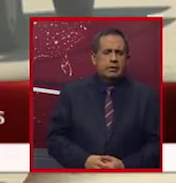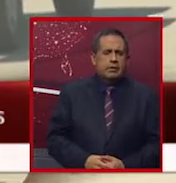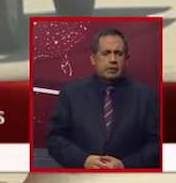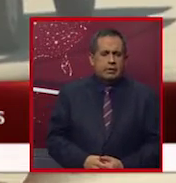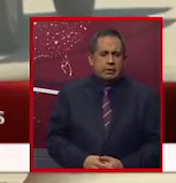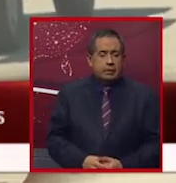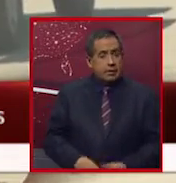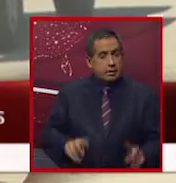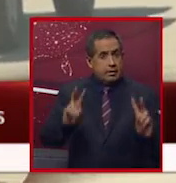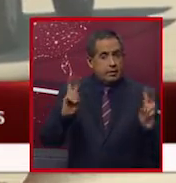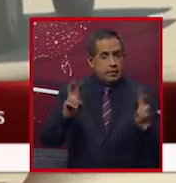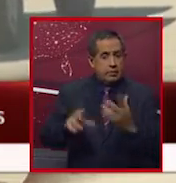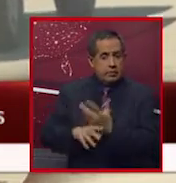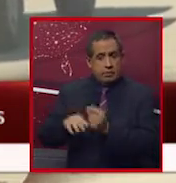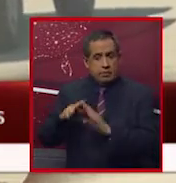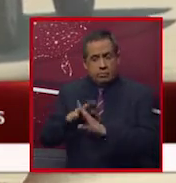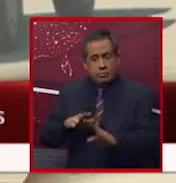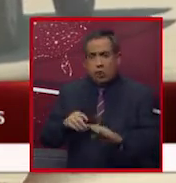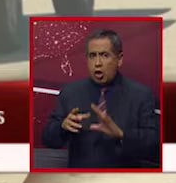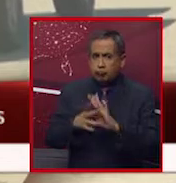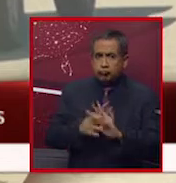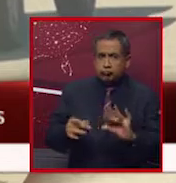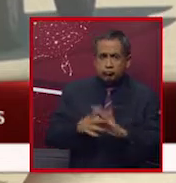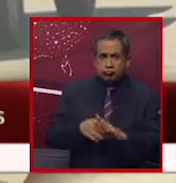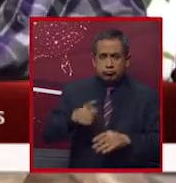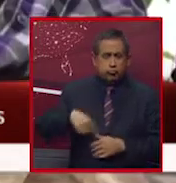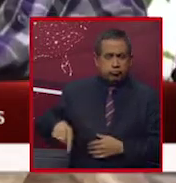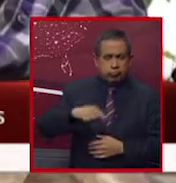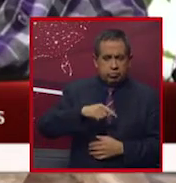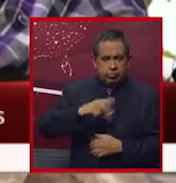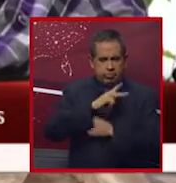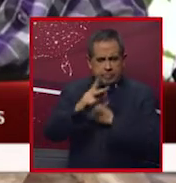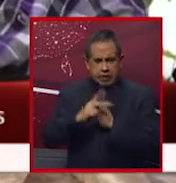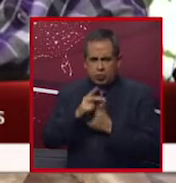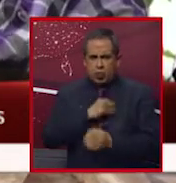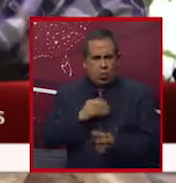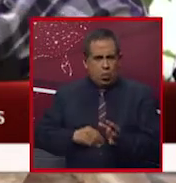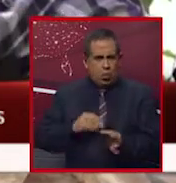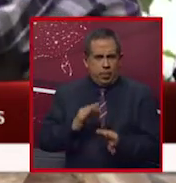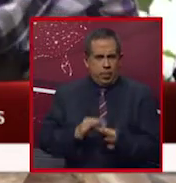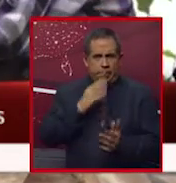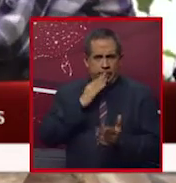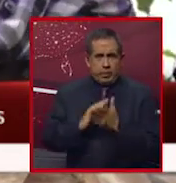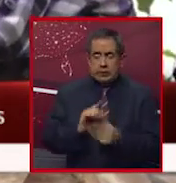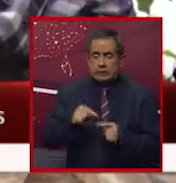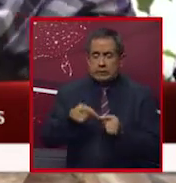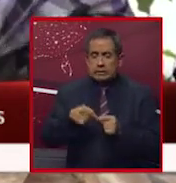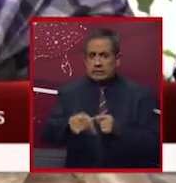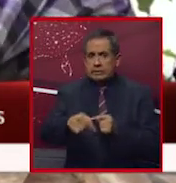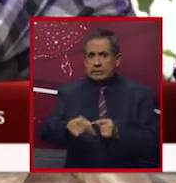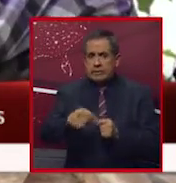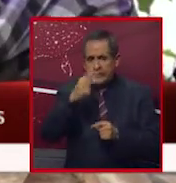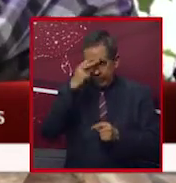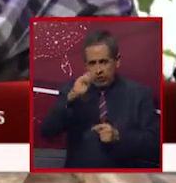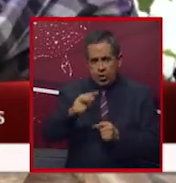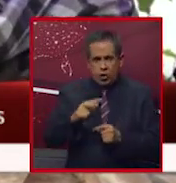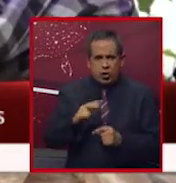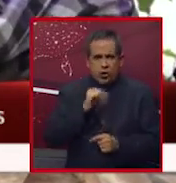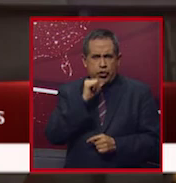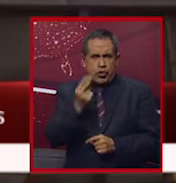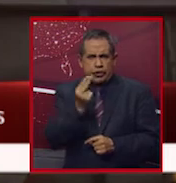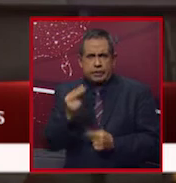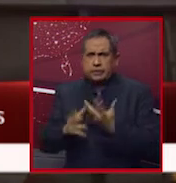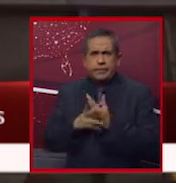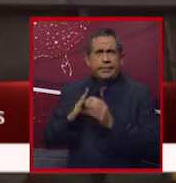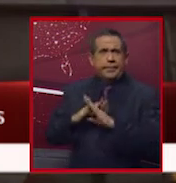Sobre el tema migratorio, explicó que nuestro país cumple con su parte y que en poco tiempo los mexicanos no tendrán necesidad